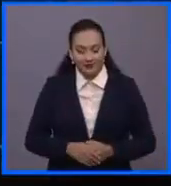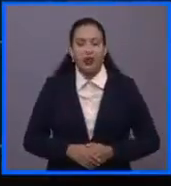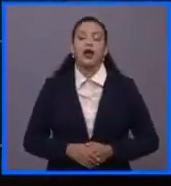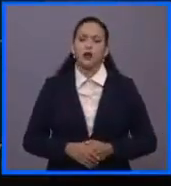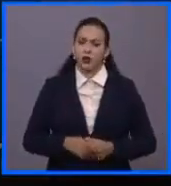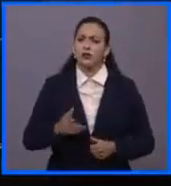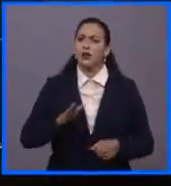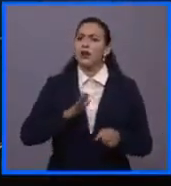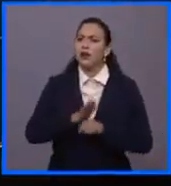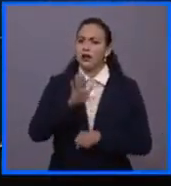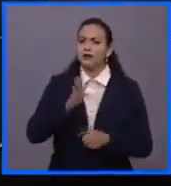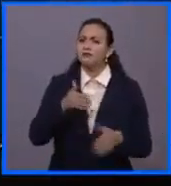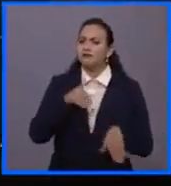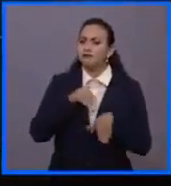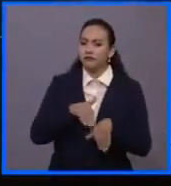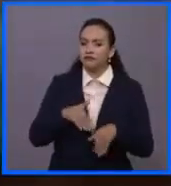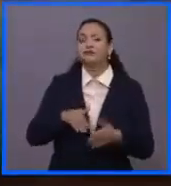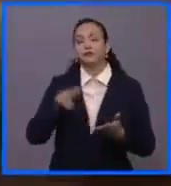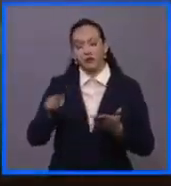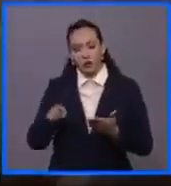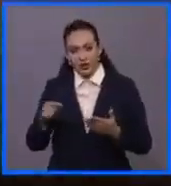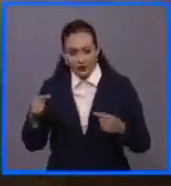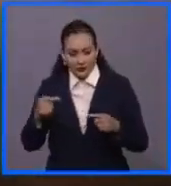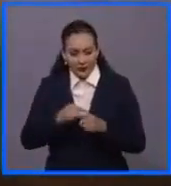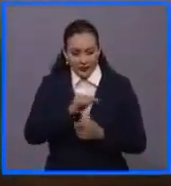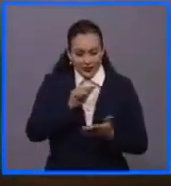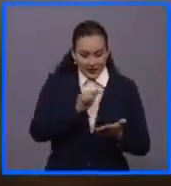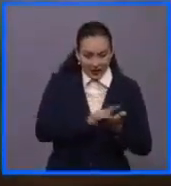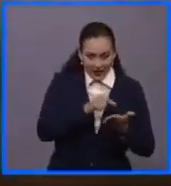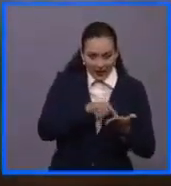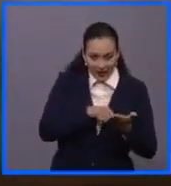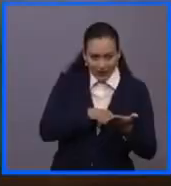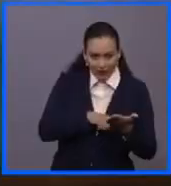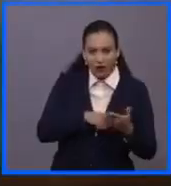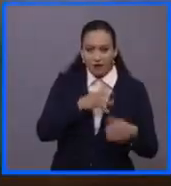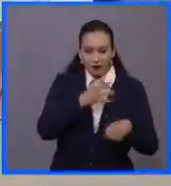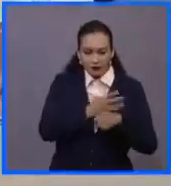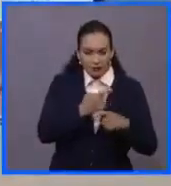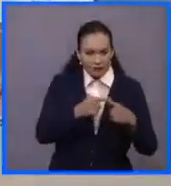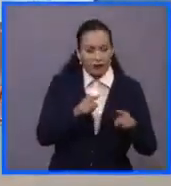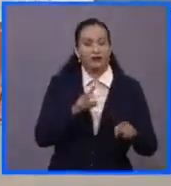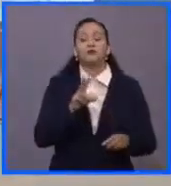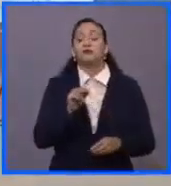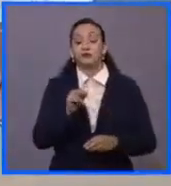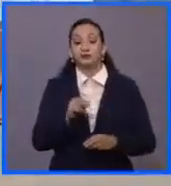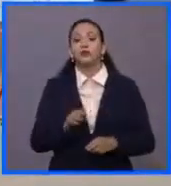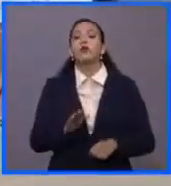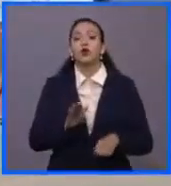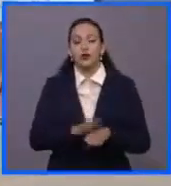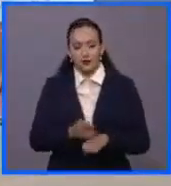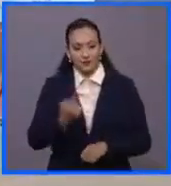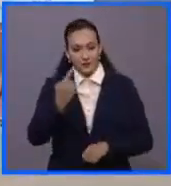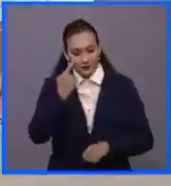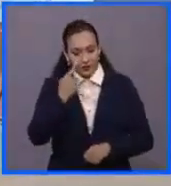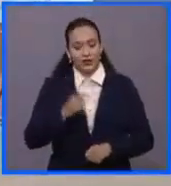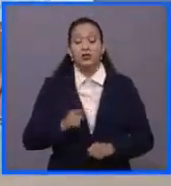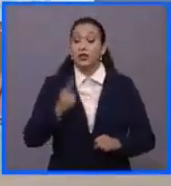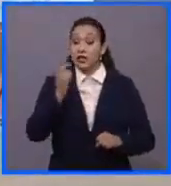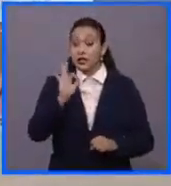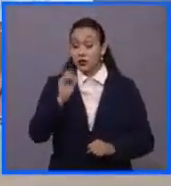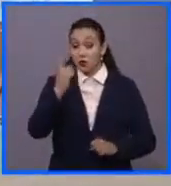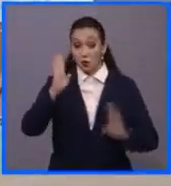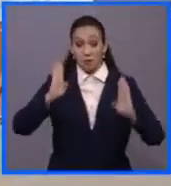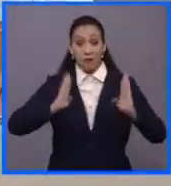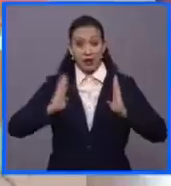de Justicia Militar no viola el principio de proporcionalidad de las penas, un delito que consiste en faltar al respeto a